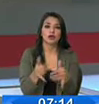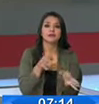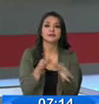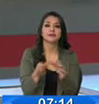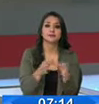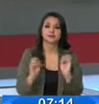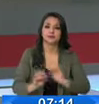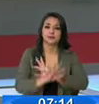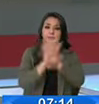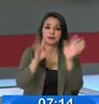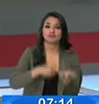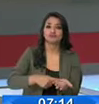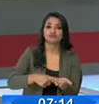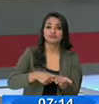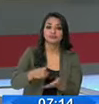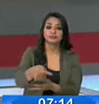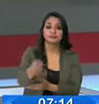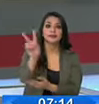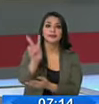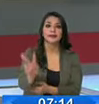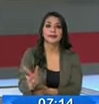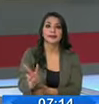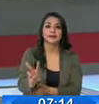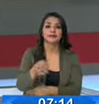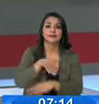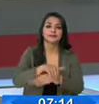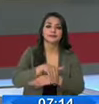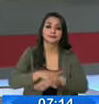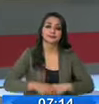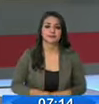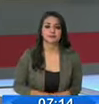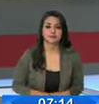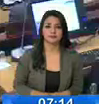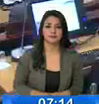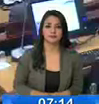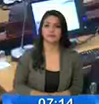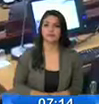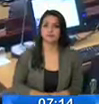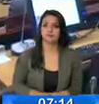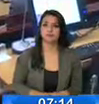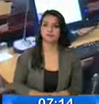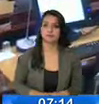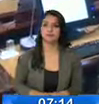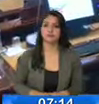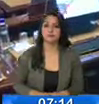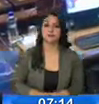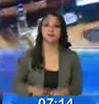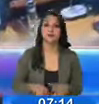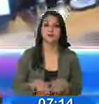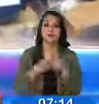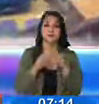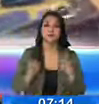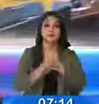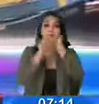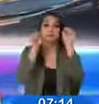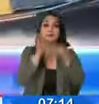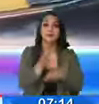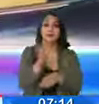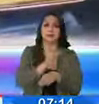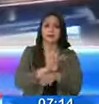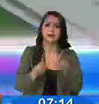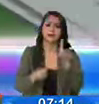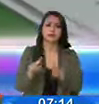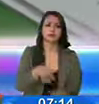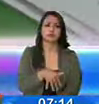reunión será este día viernes en horas de la tarde. Durante las primeras horas de la mañana en la Asamblea había